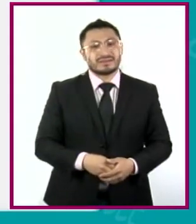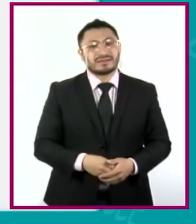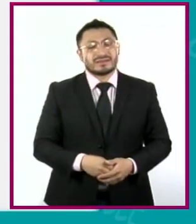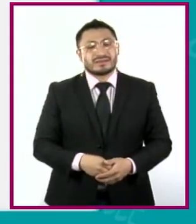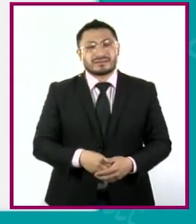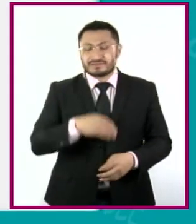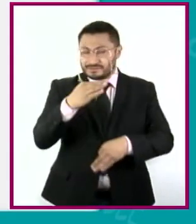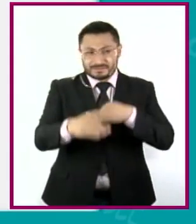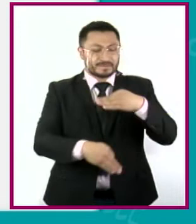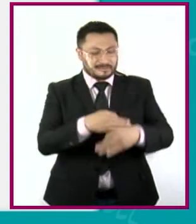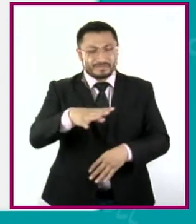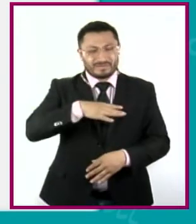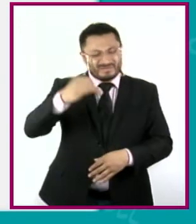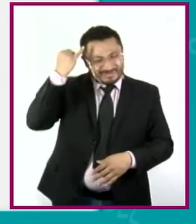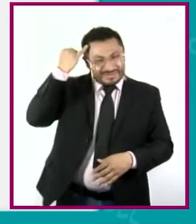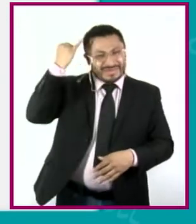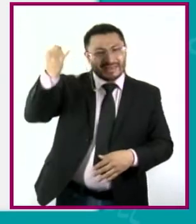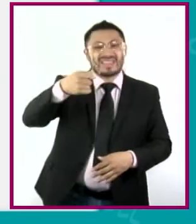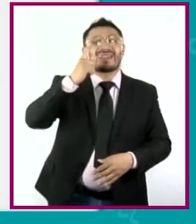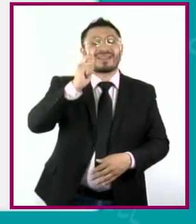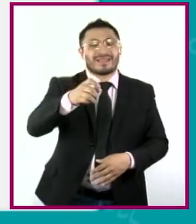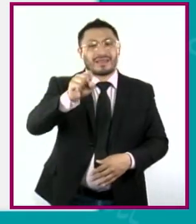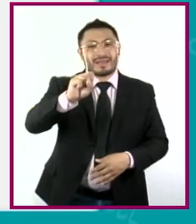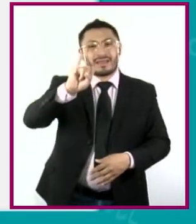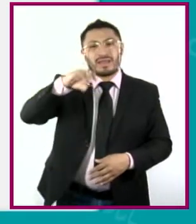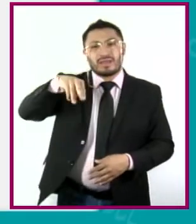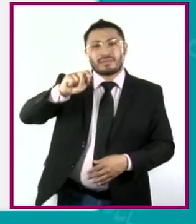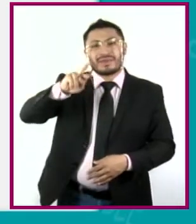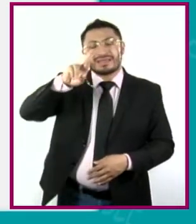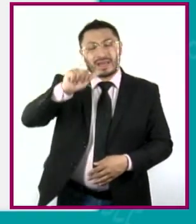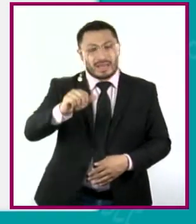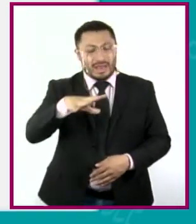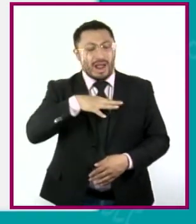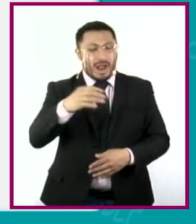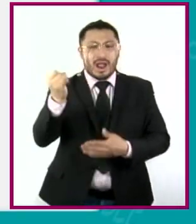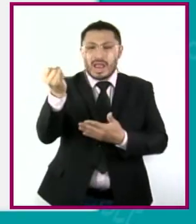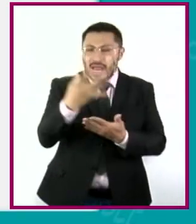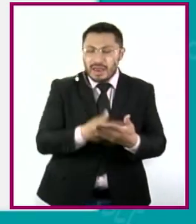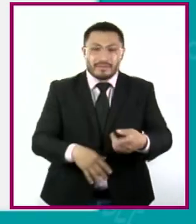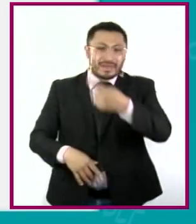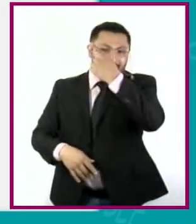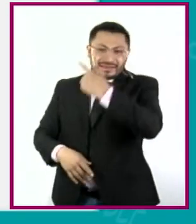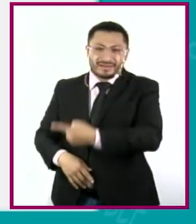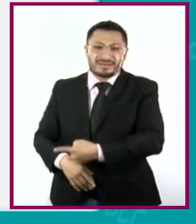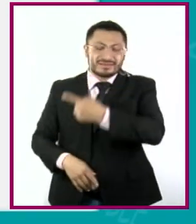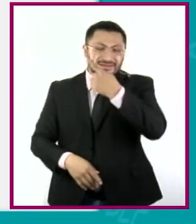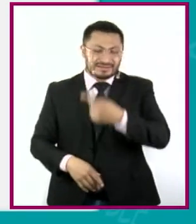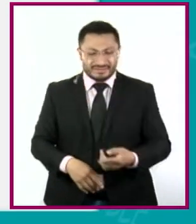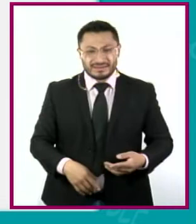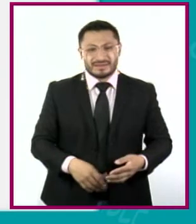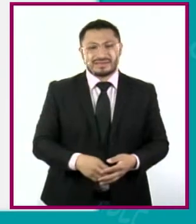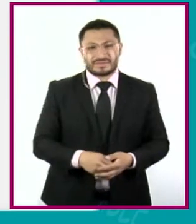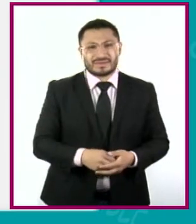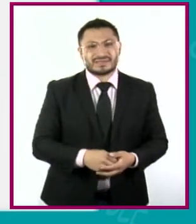Todos tenemos esta idea de qué es la simetría, que hay unas imágenes que